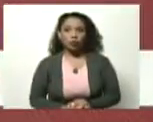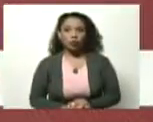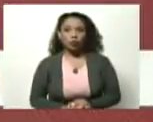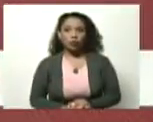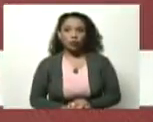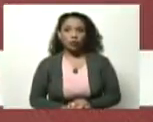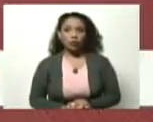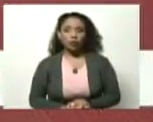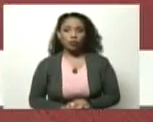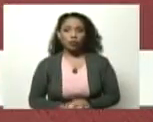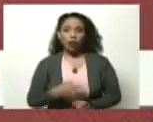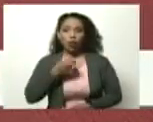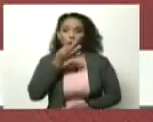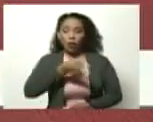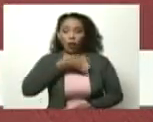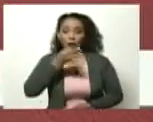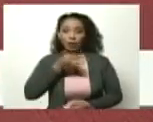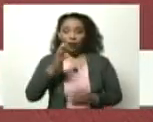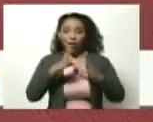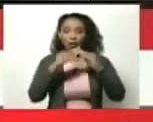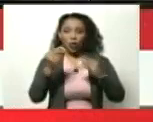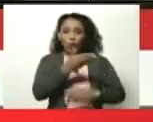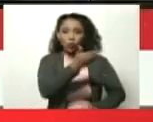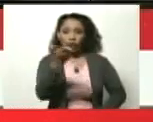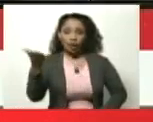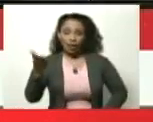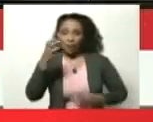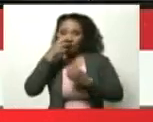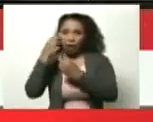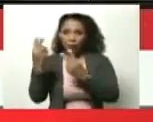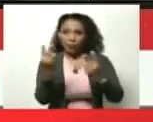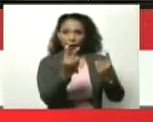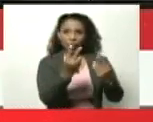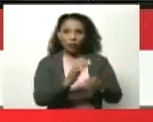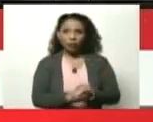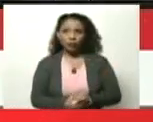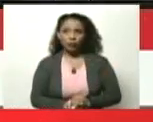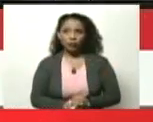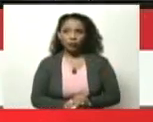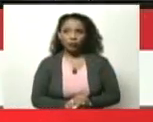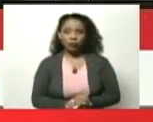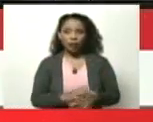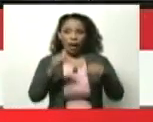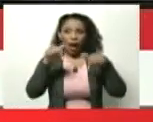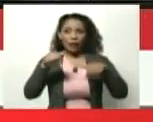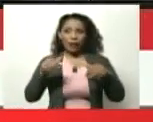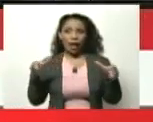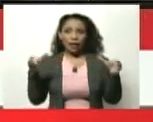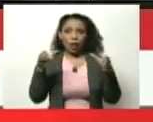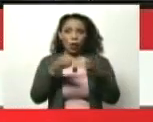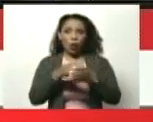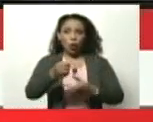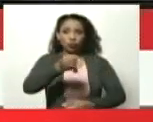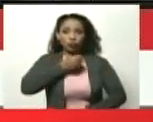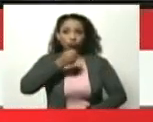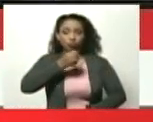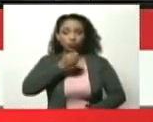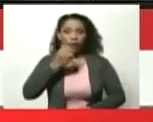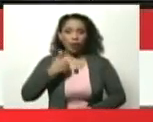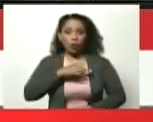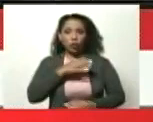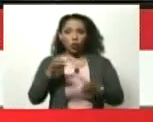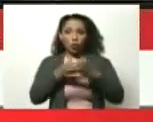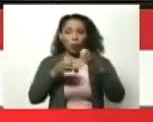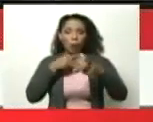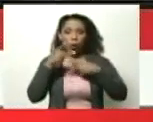Muy buenas tardes a todas y a todos. Bienvenidos a esta rueda de prensa de nuestro